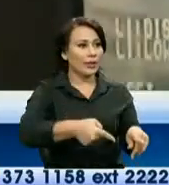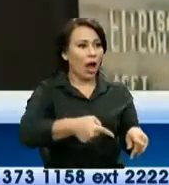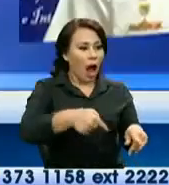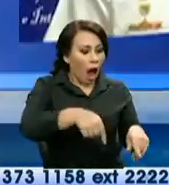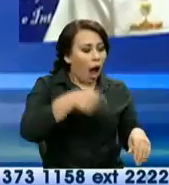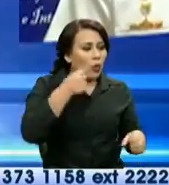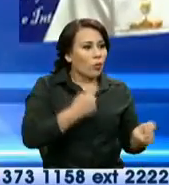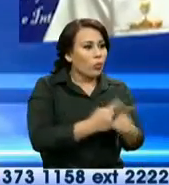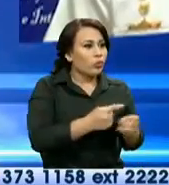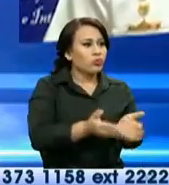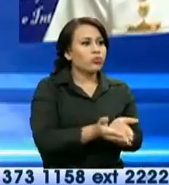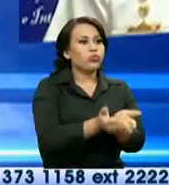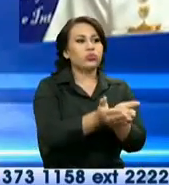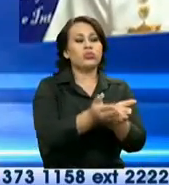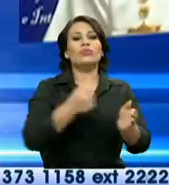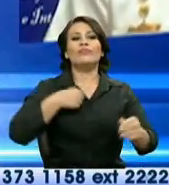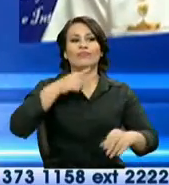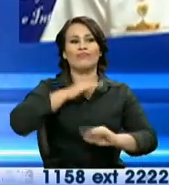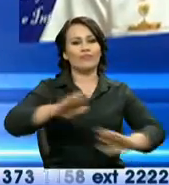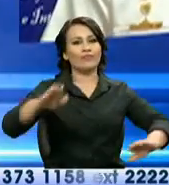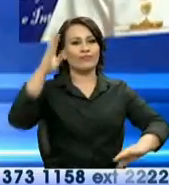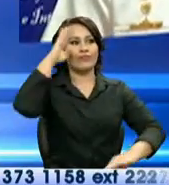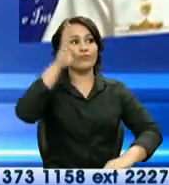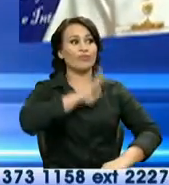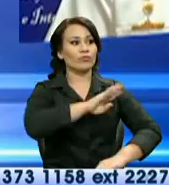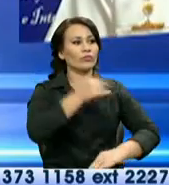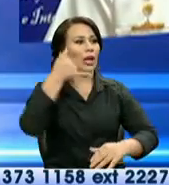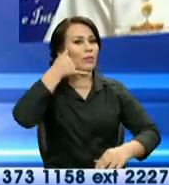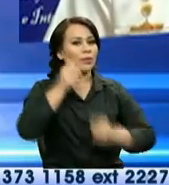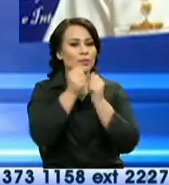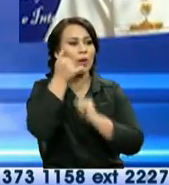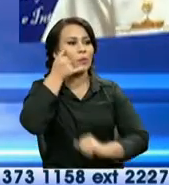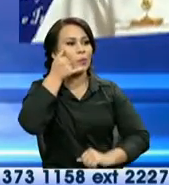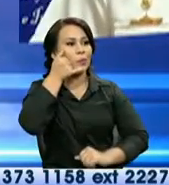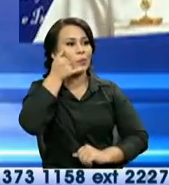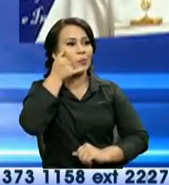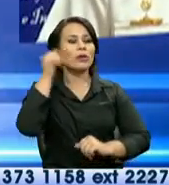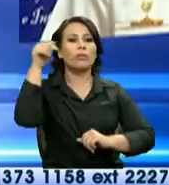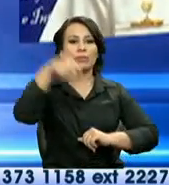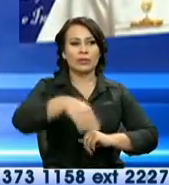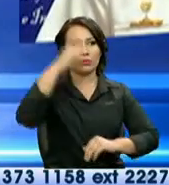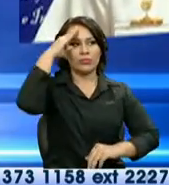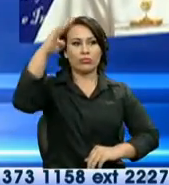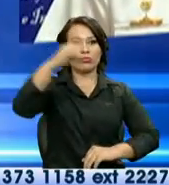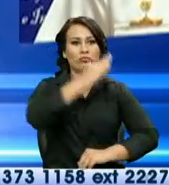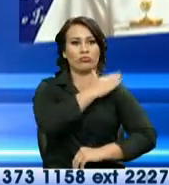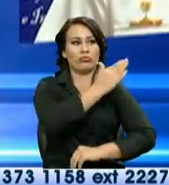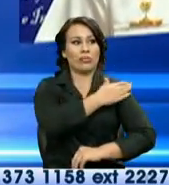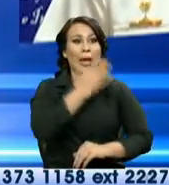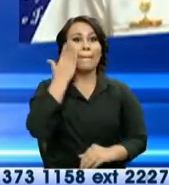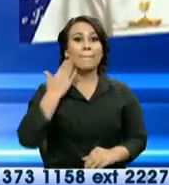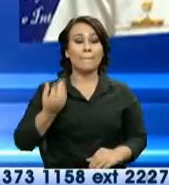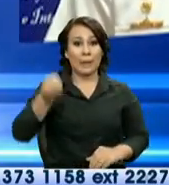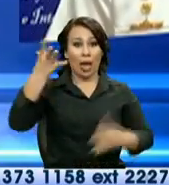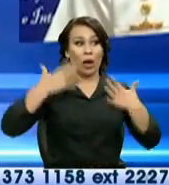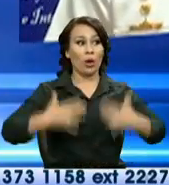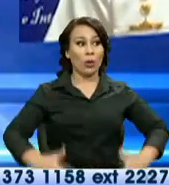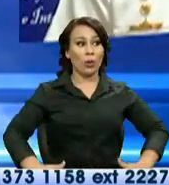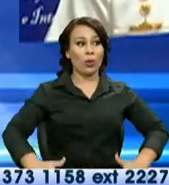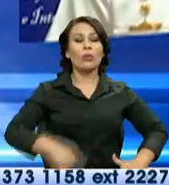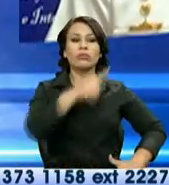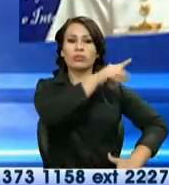aparato. El día jueves en la mañana, nuestro piloto de la aviación naval detecta la presencia de un artefacto